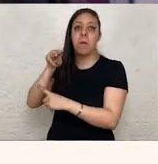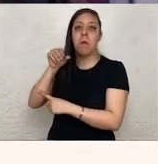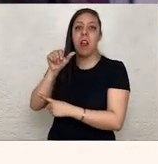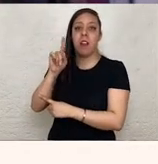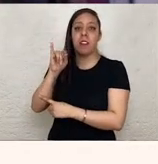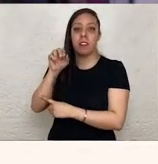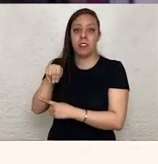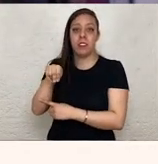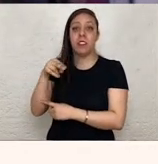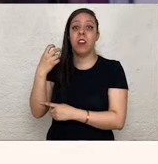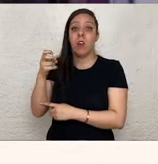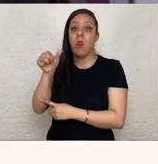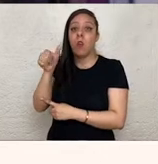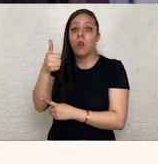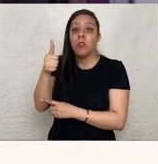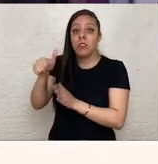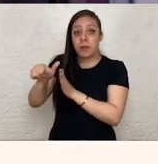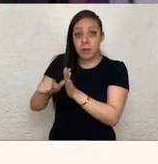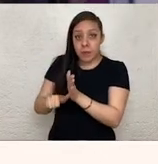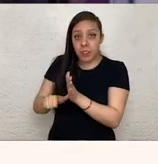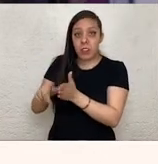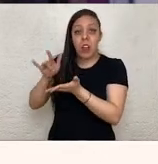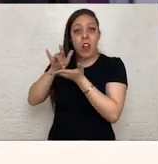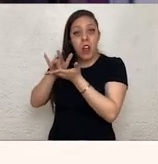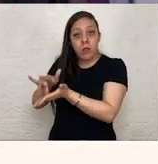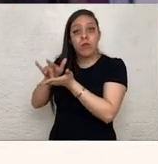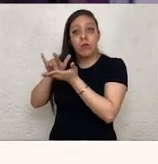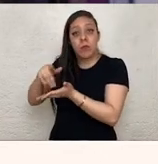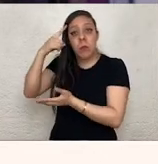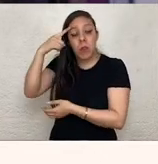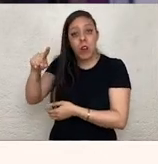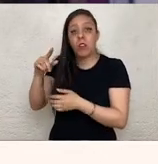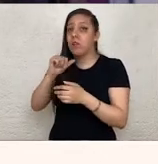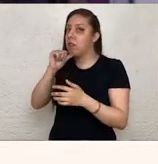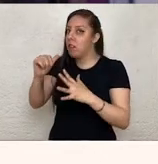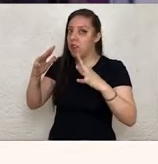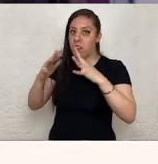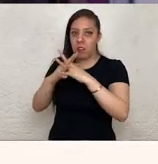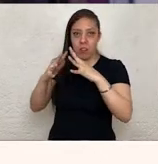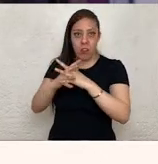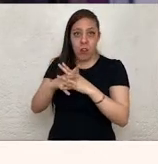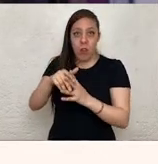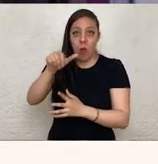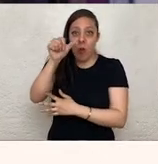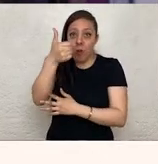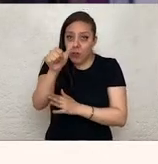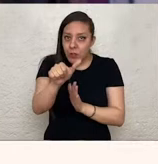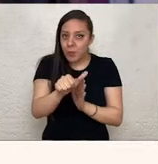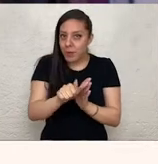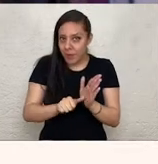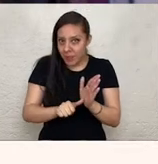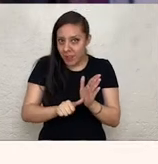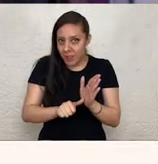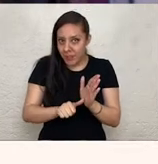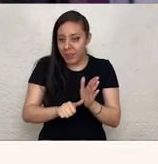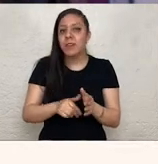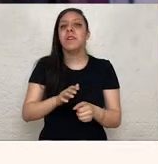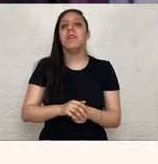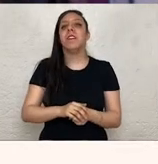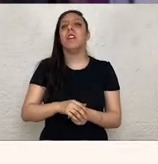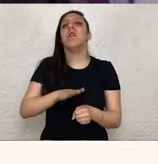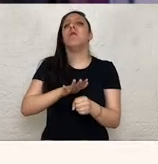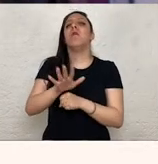que duraran durante 11 largos meses, ¿no? Entonces, aquí, digamos que lo interesante es poder